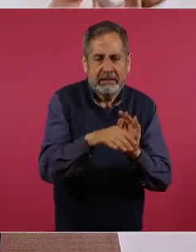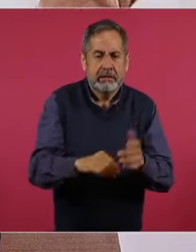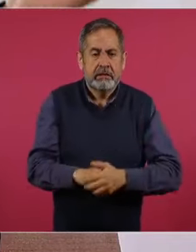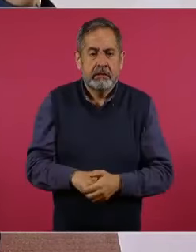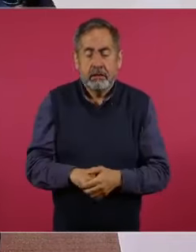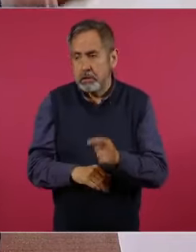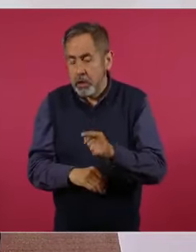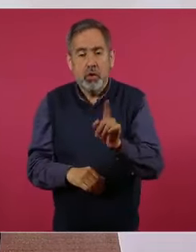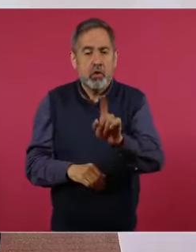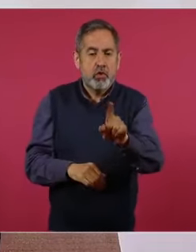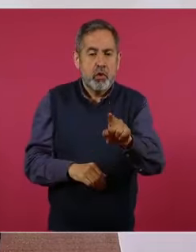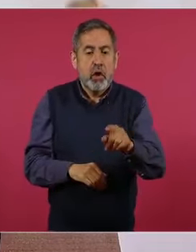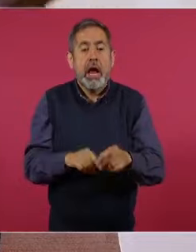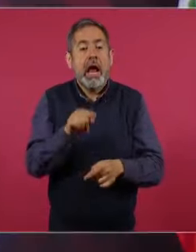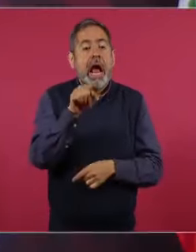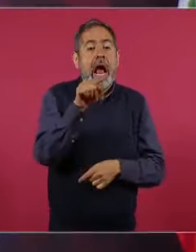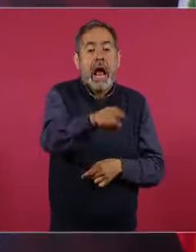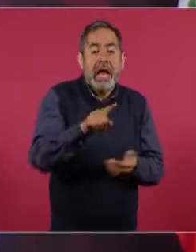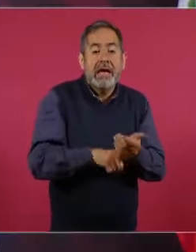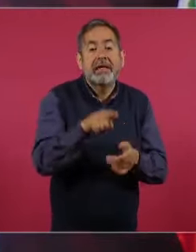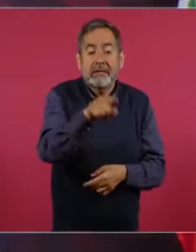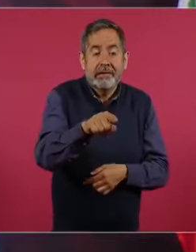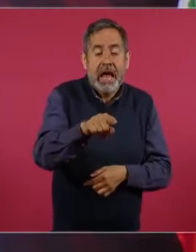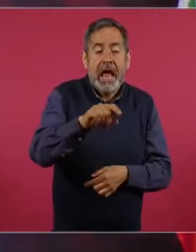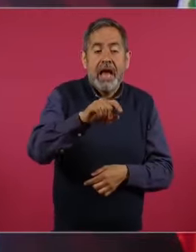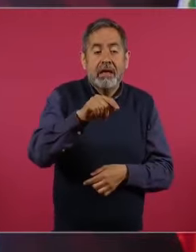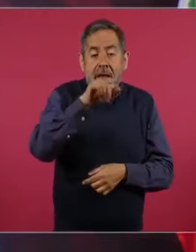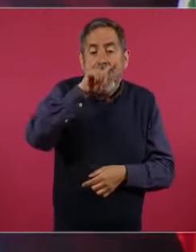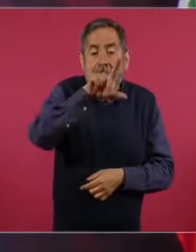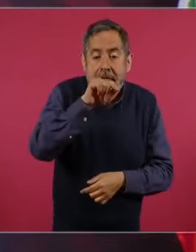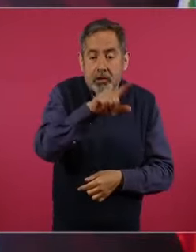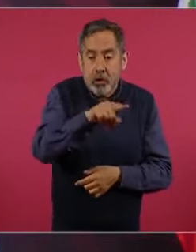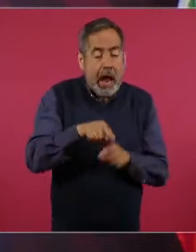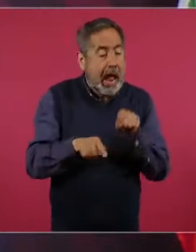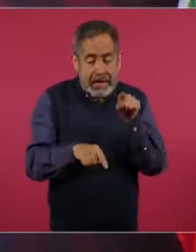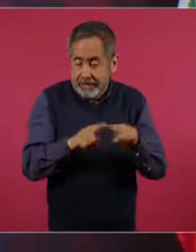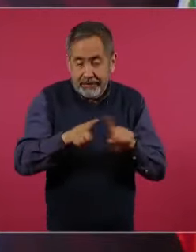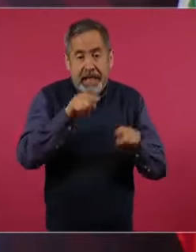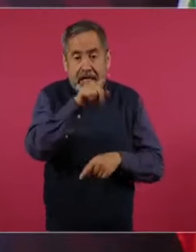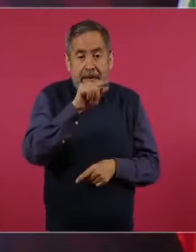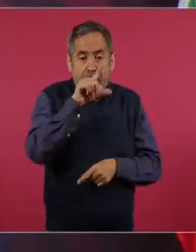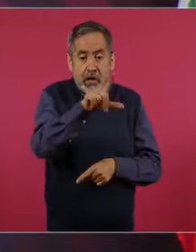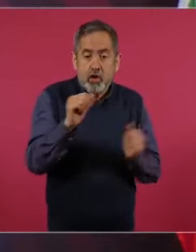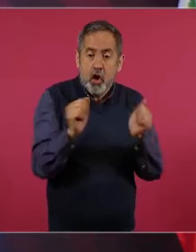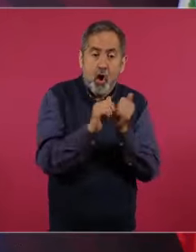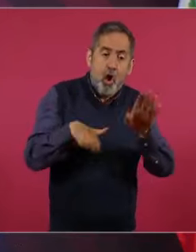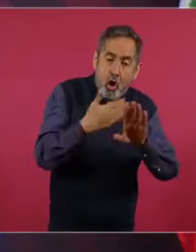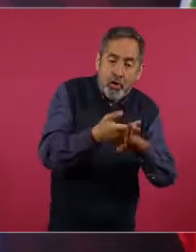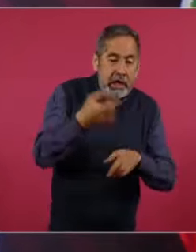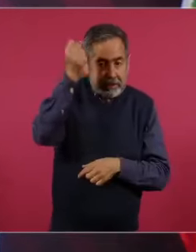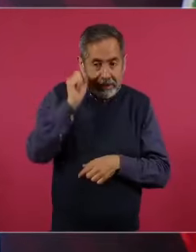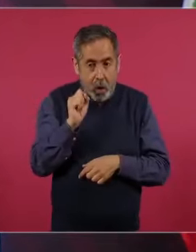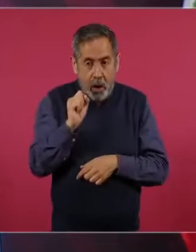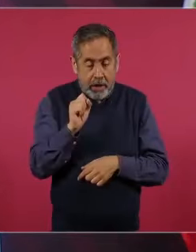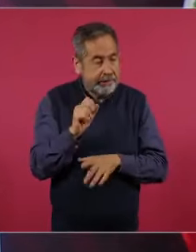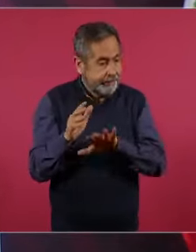no, ahí entran los de Jalisco. Allá es Jalisco con Sinaloa. En el